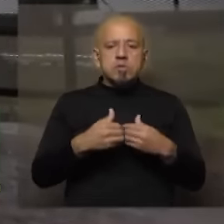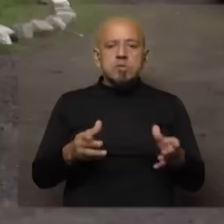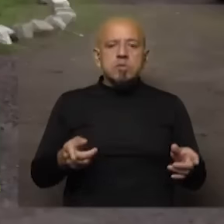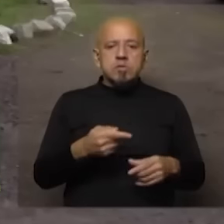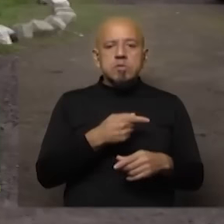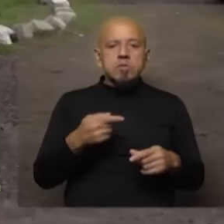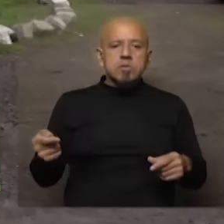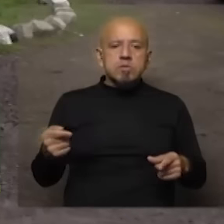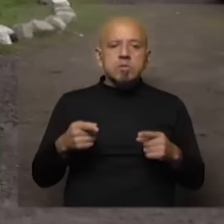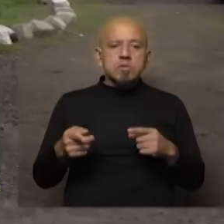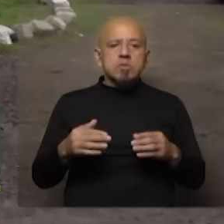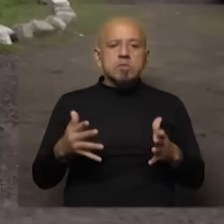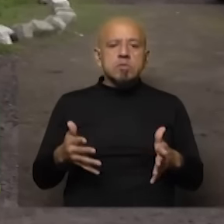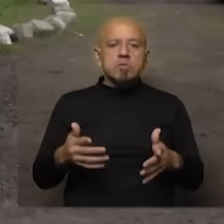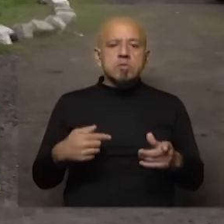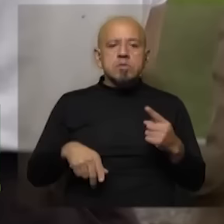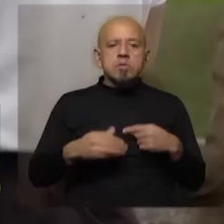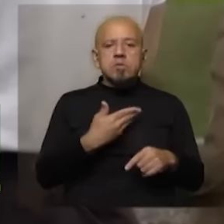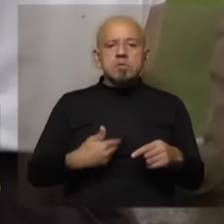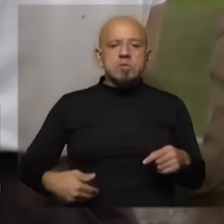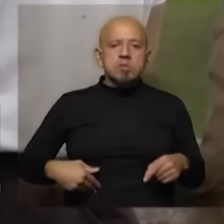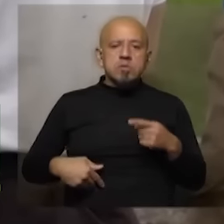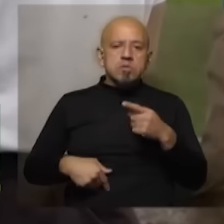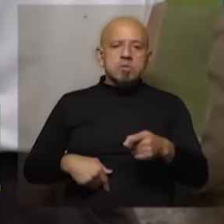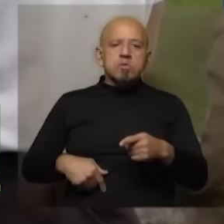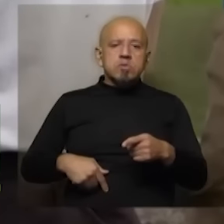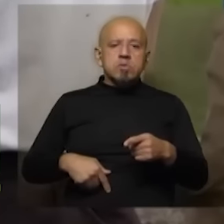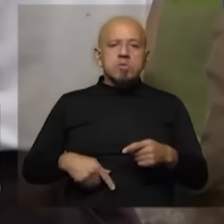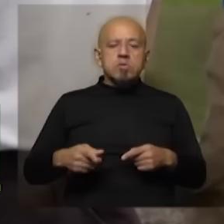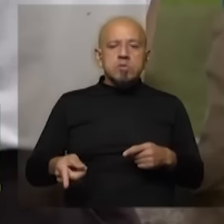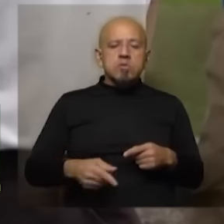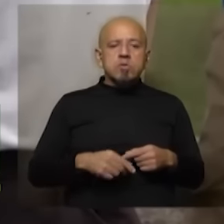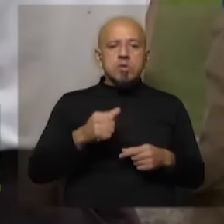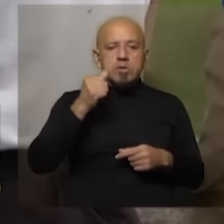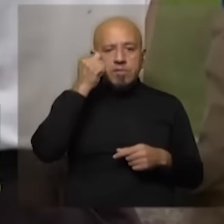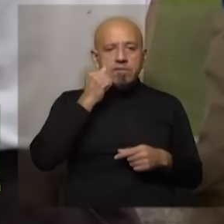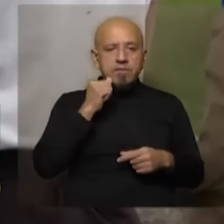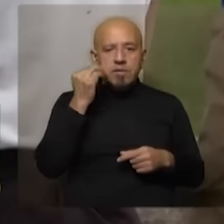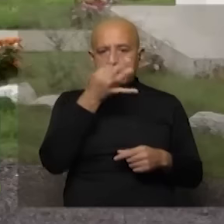semana en el operativo gubernamental para combatir el narcoterrorismo y, según las